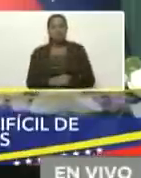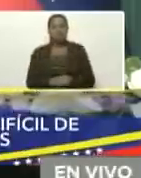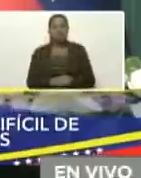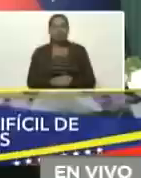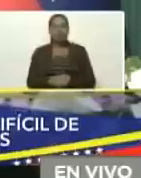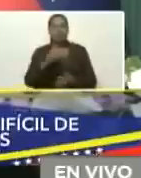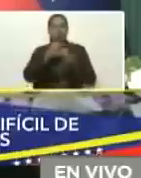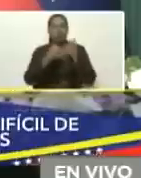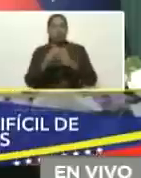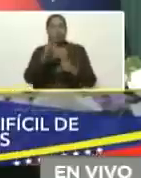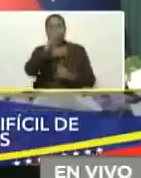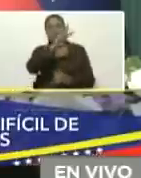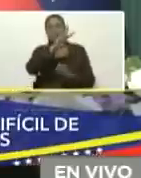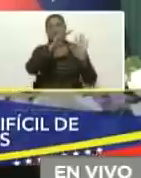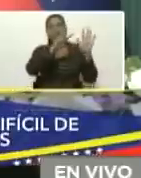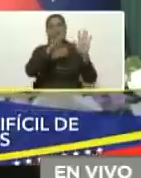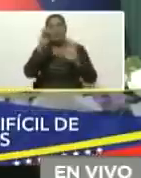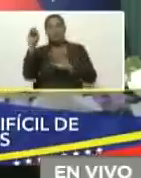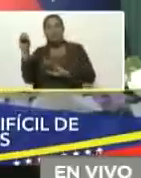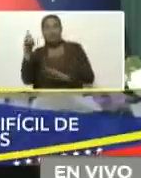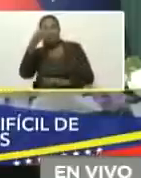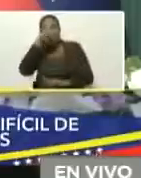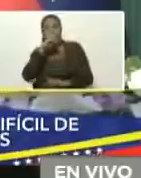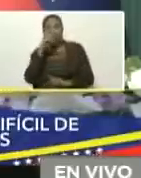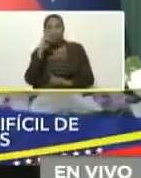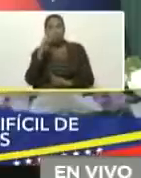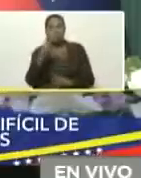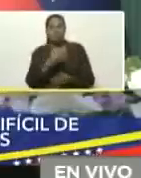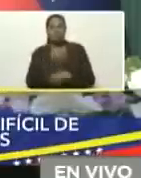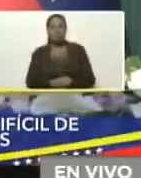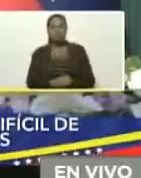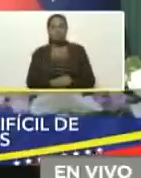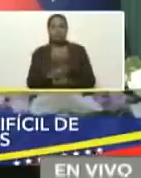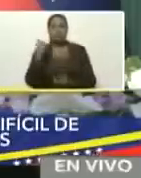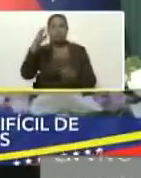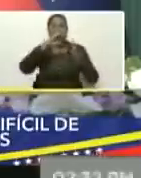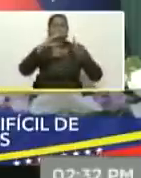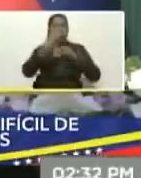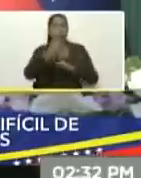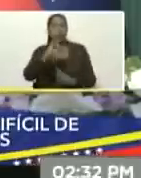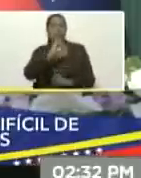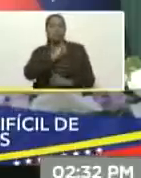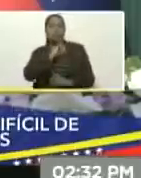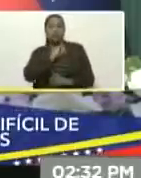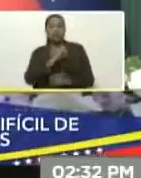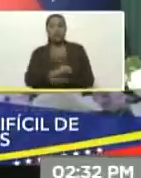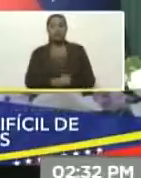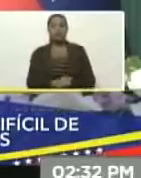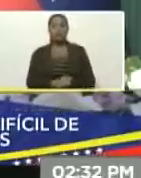en los últimos 700 años. Tiene una cultura, una identidad.